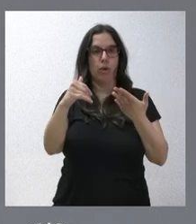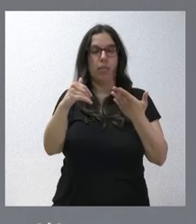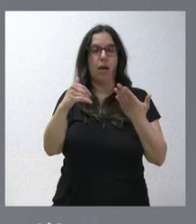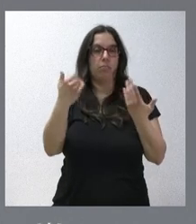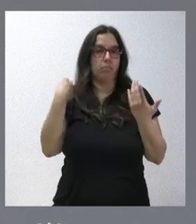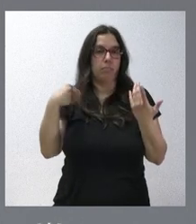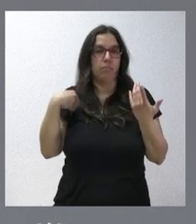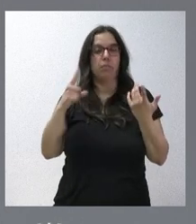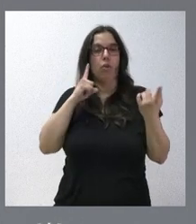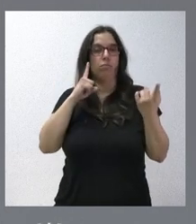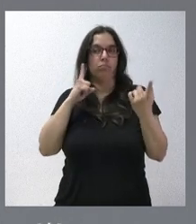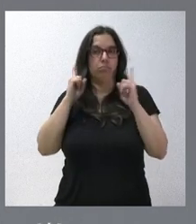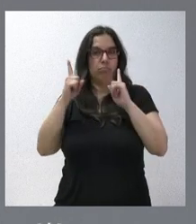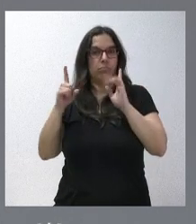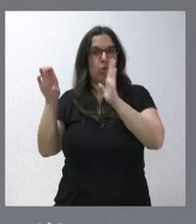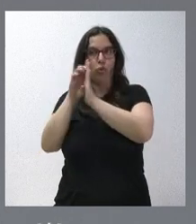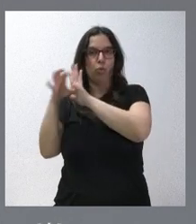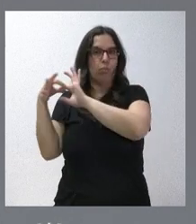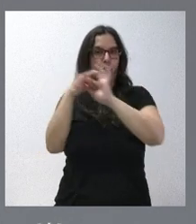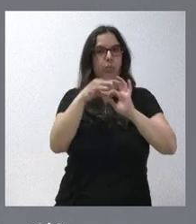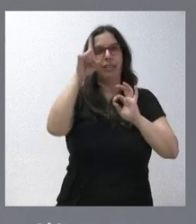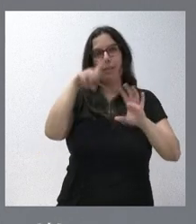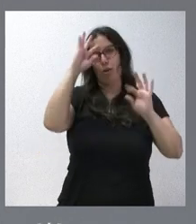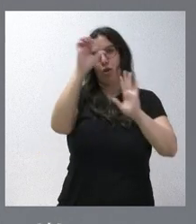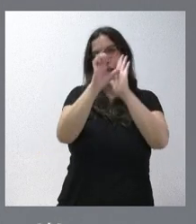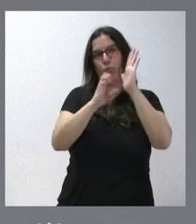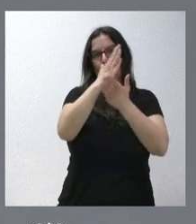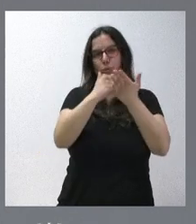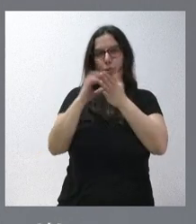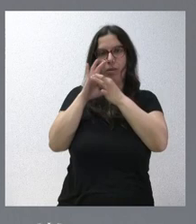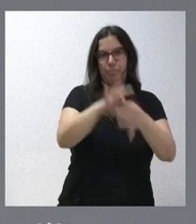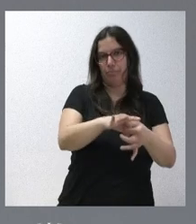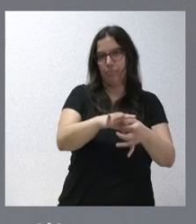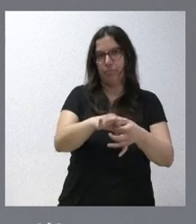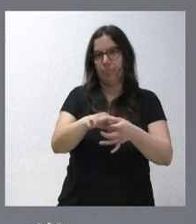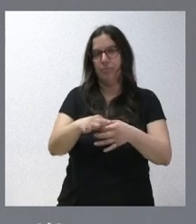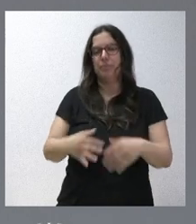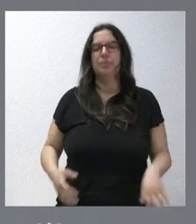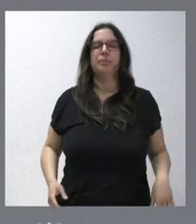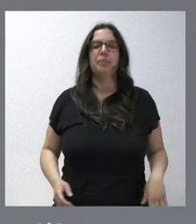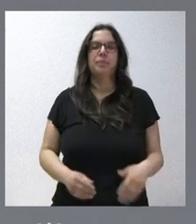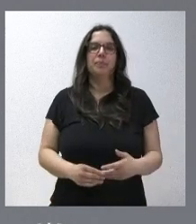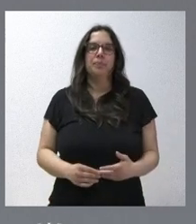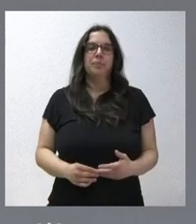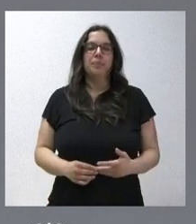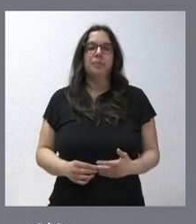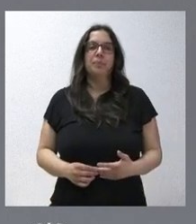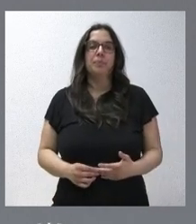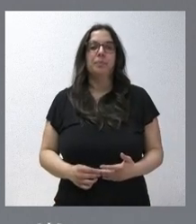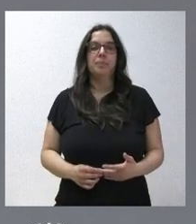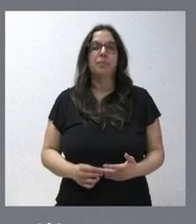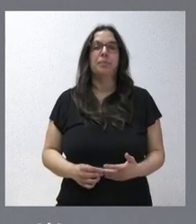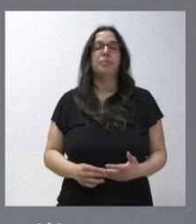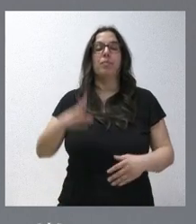de lo previsto en la propia Constitución Española y como no en el estatuto de autonomía de Castilla y león como órganos de la